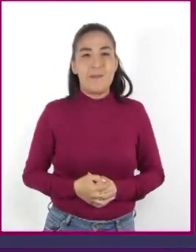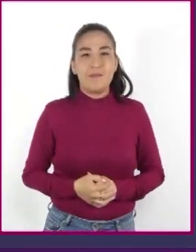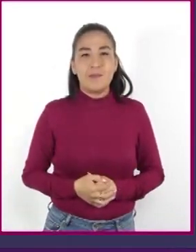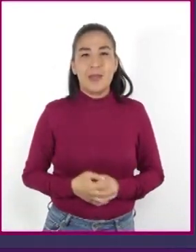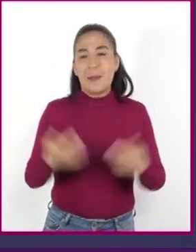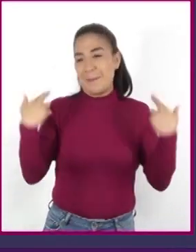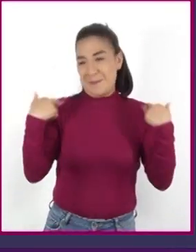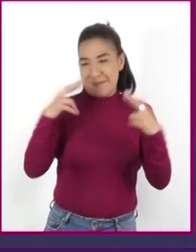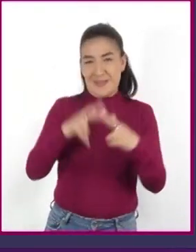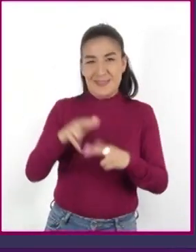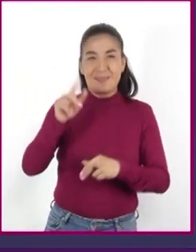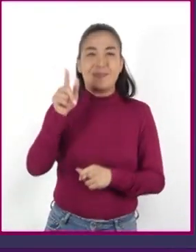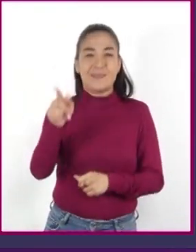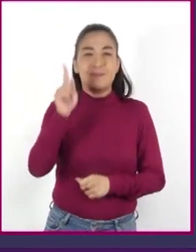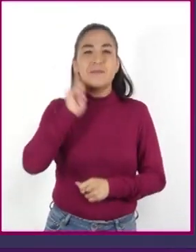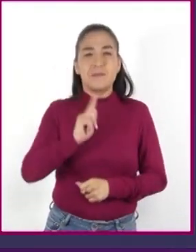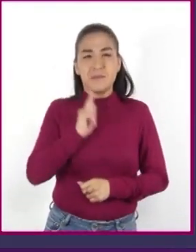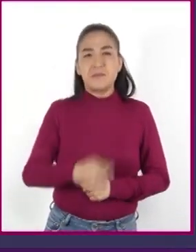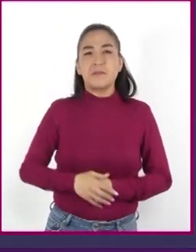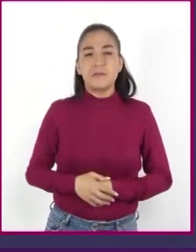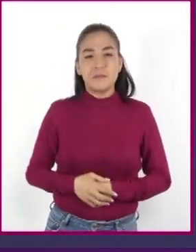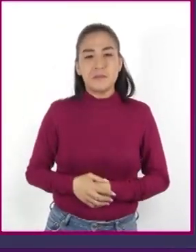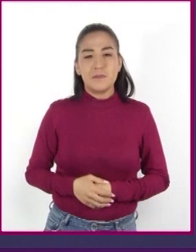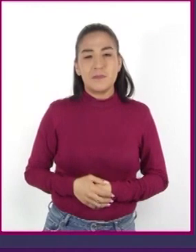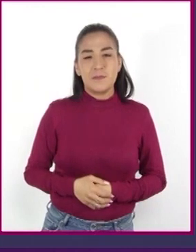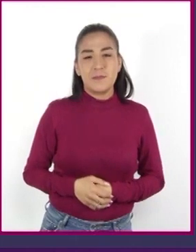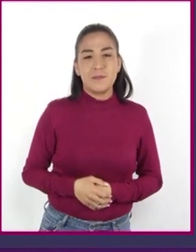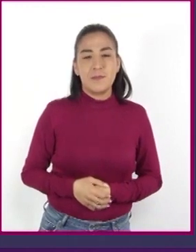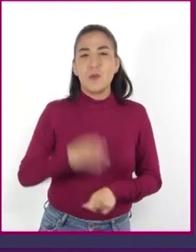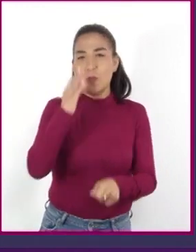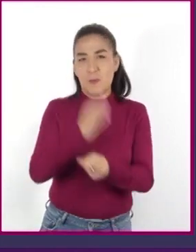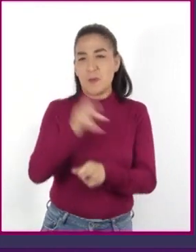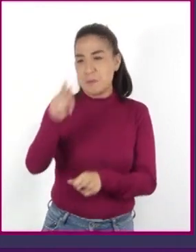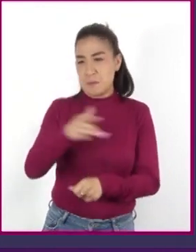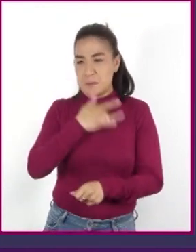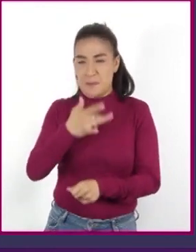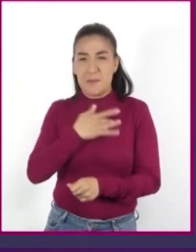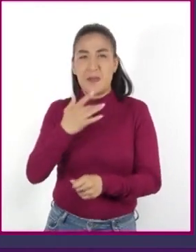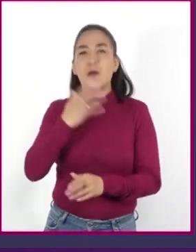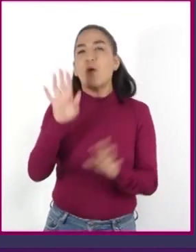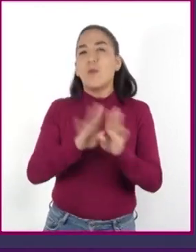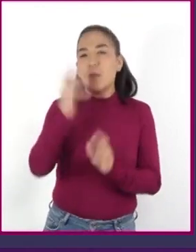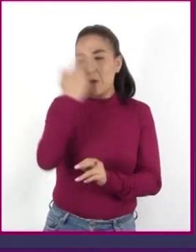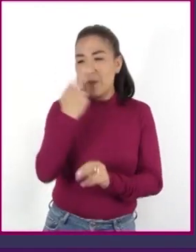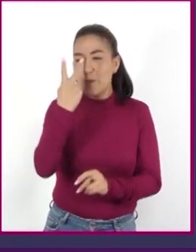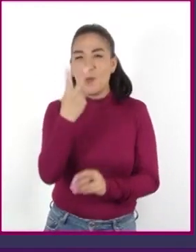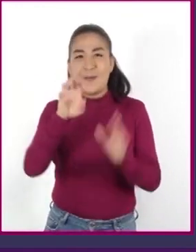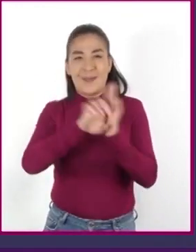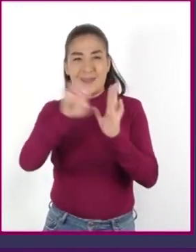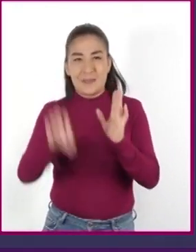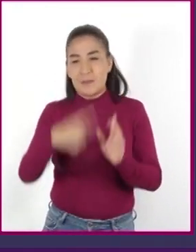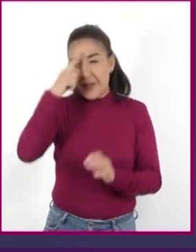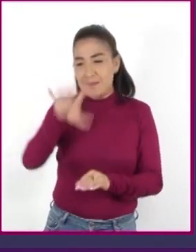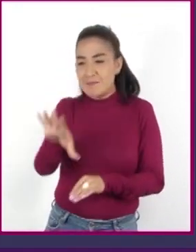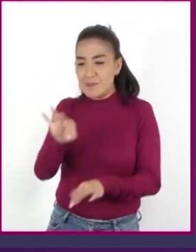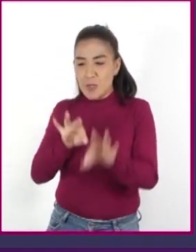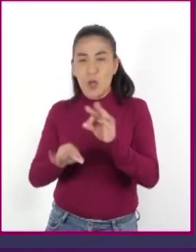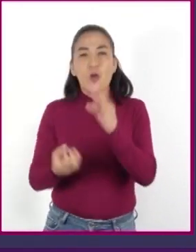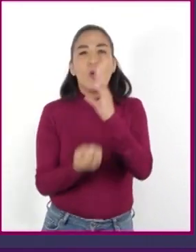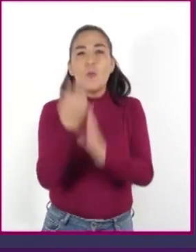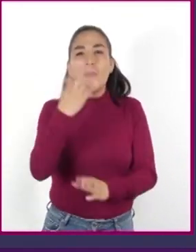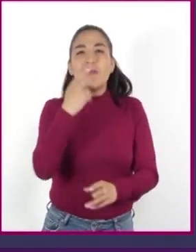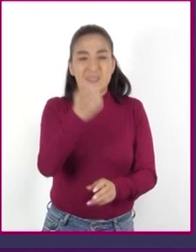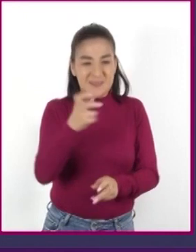Maestra Nel, ¿qué le parece si analizamos 2 ejemplos que muestran cómo se pueden obtener nuevas sustancias